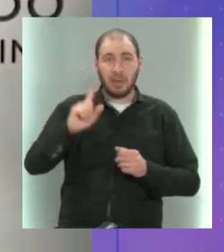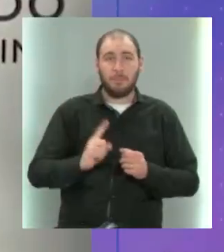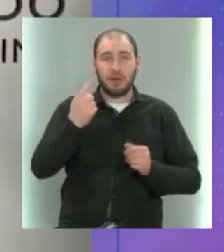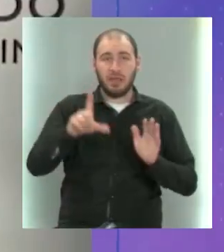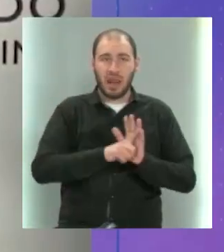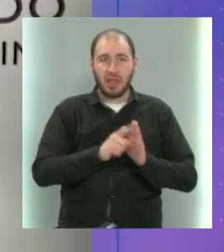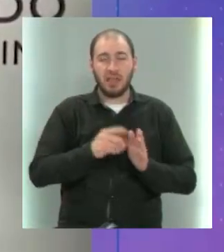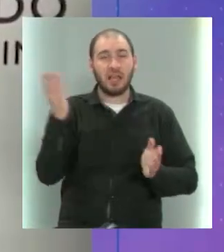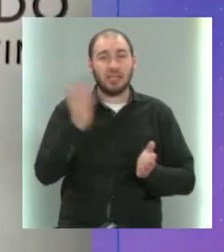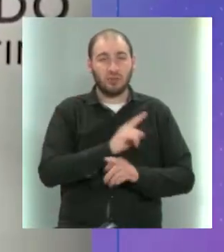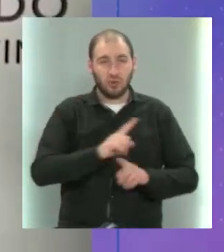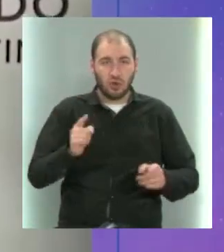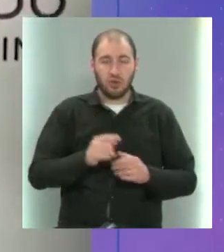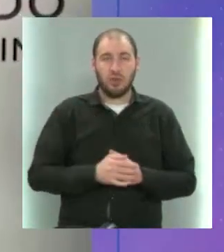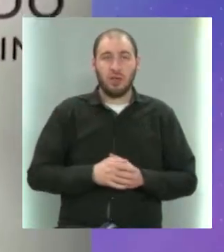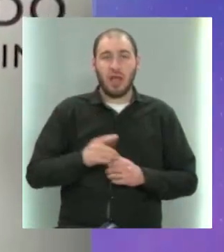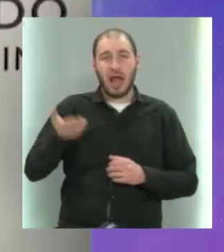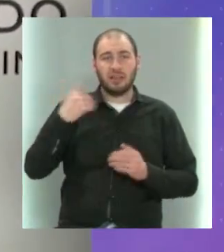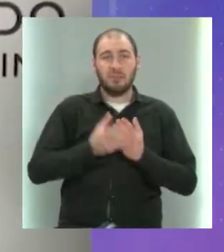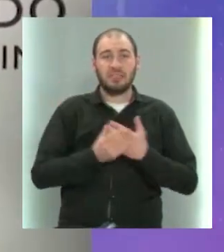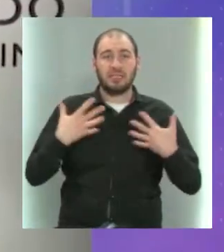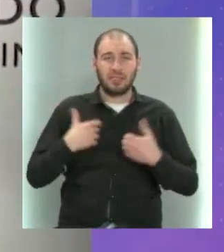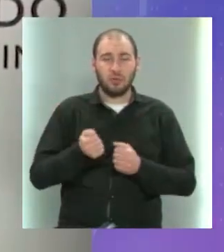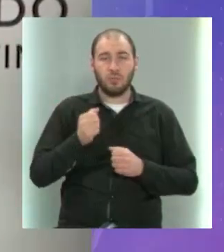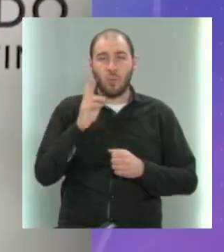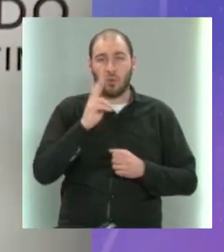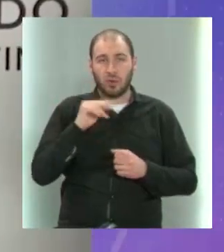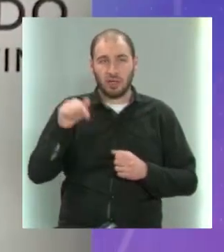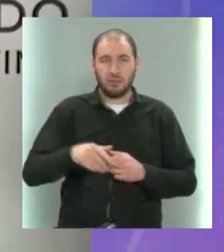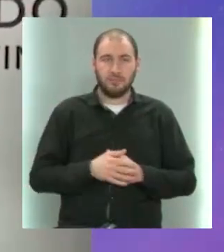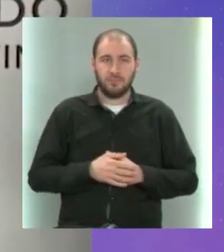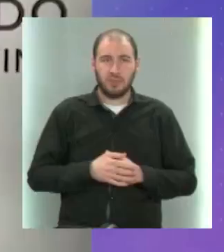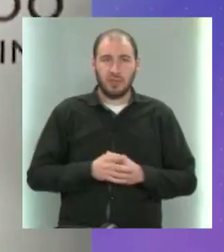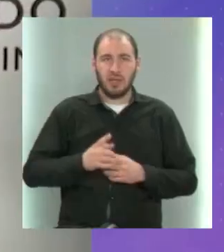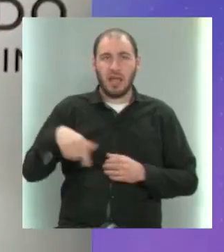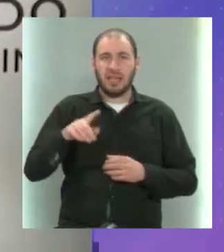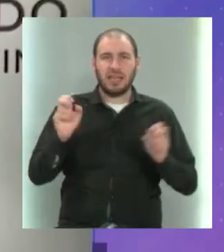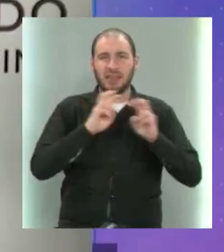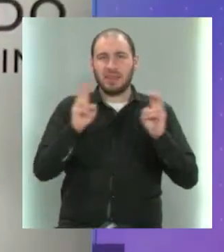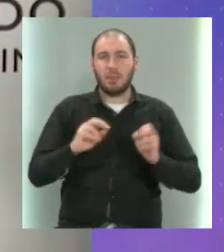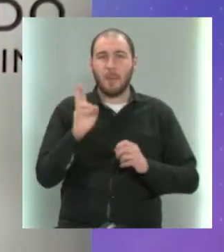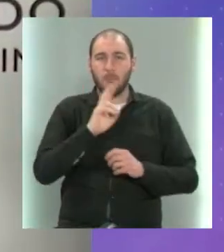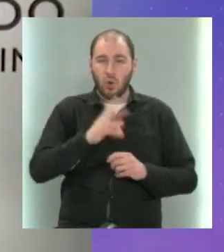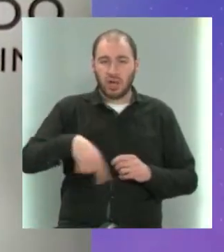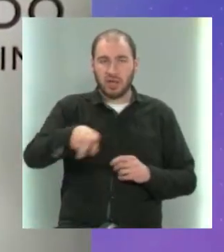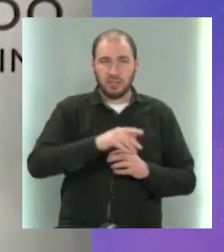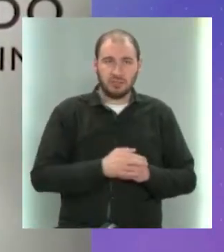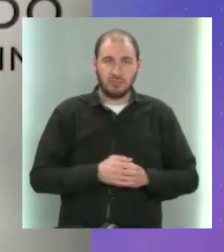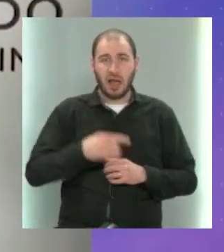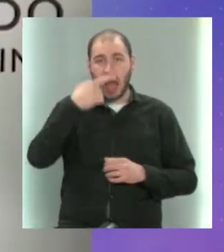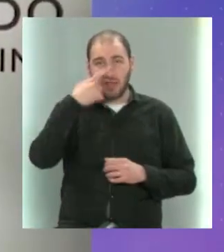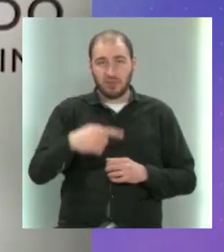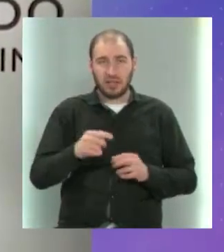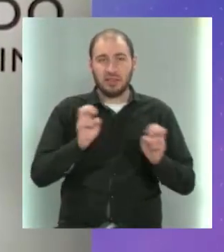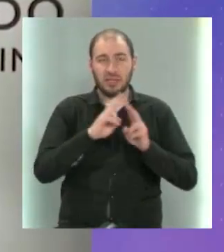ley despenalizadora a instancia de la por entonces ministra de Salud Simone Veil, la llamada causa de las mujeres fue en definitiva